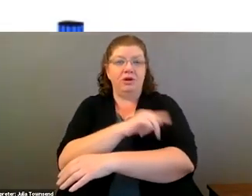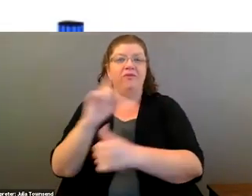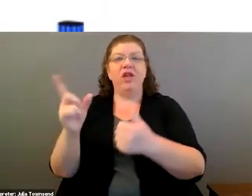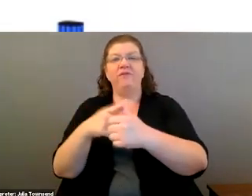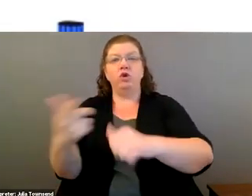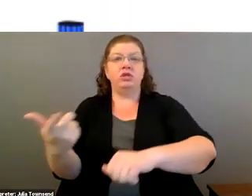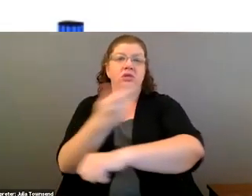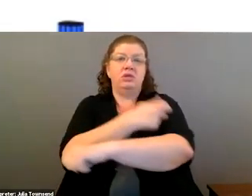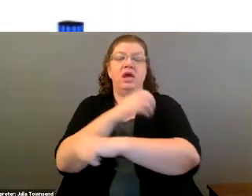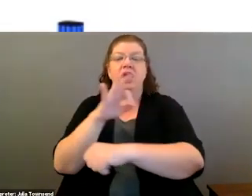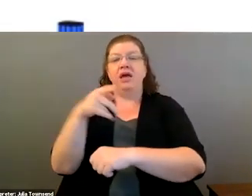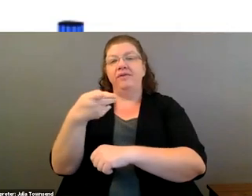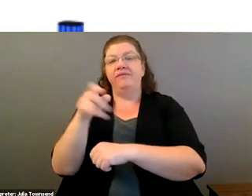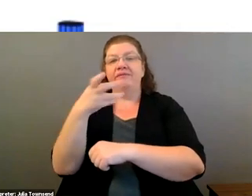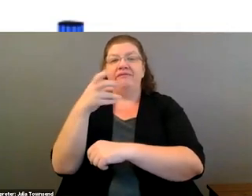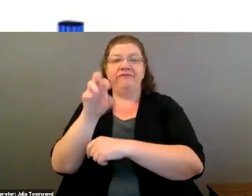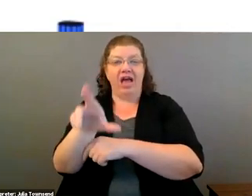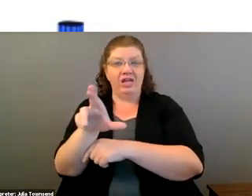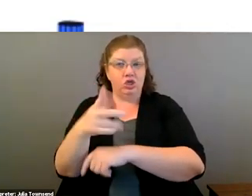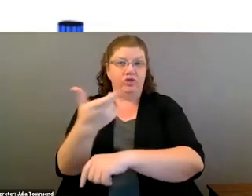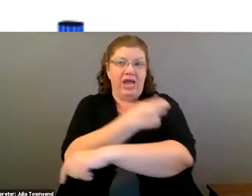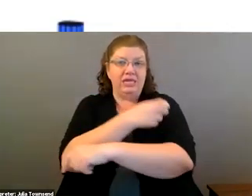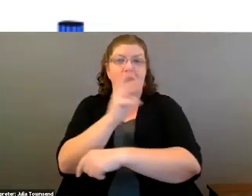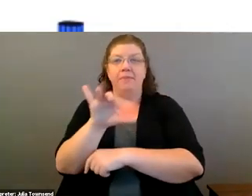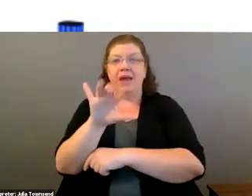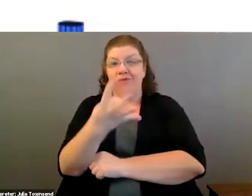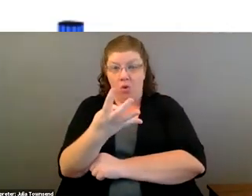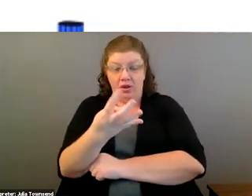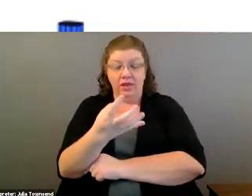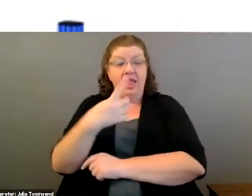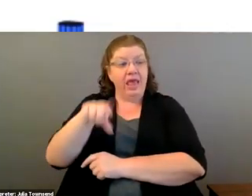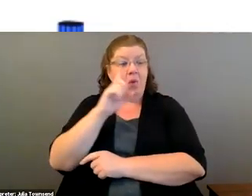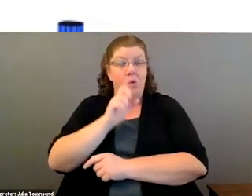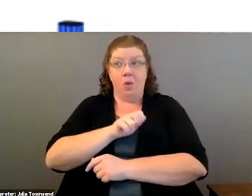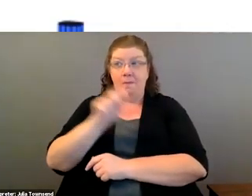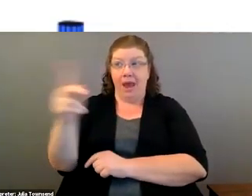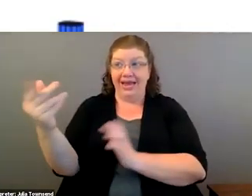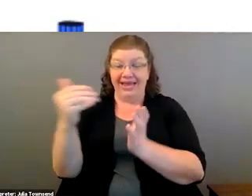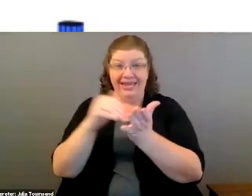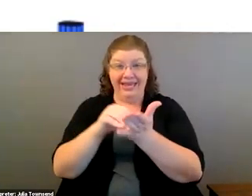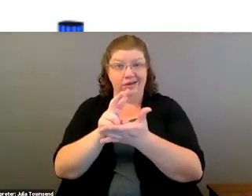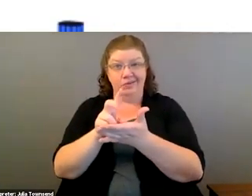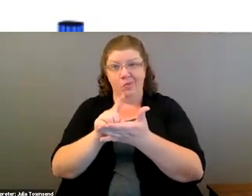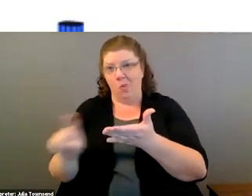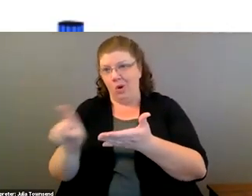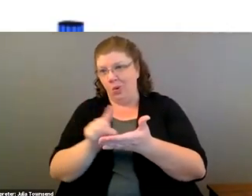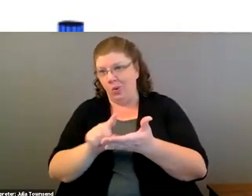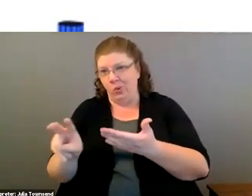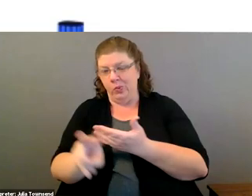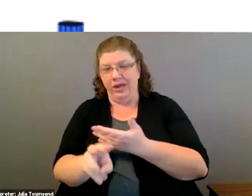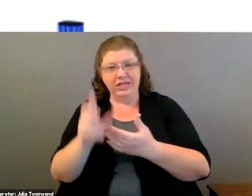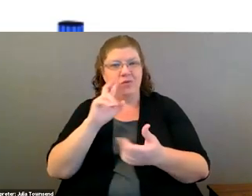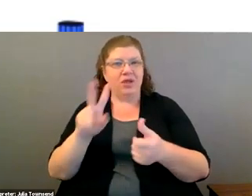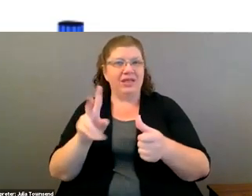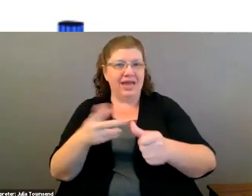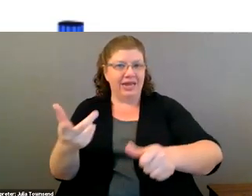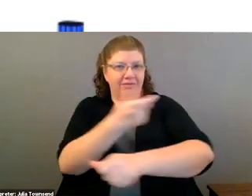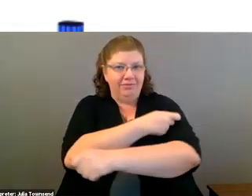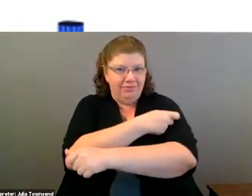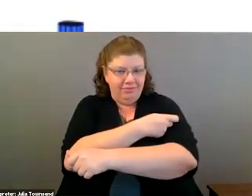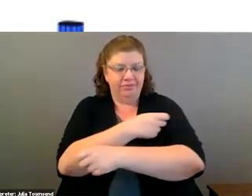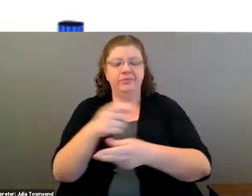se pongan la primera dosis de la vacuna de faisán el 4 de mayo y van a regresar en unas semanas